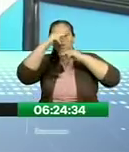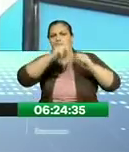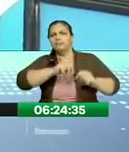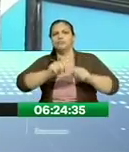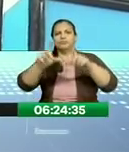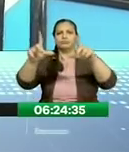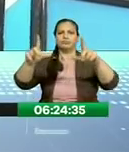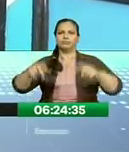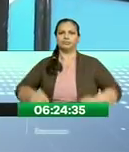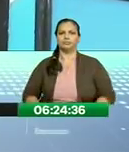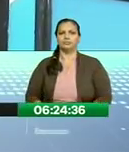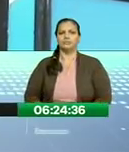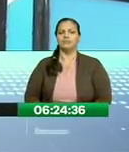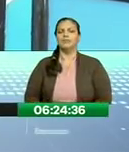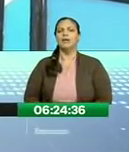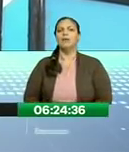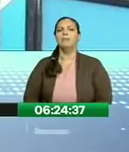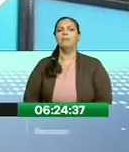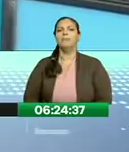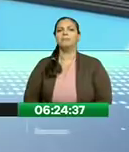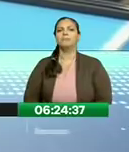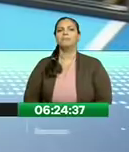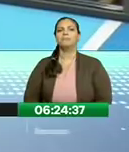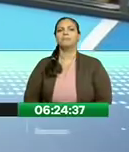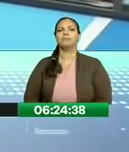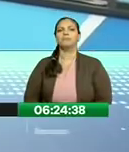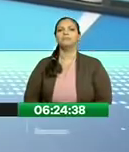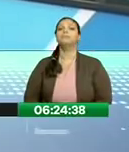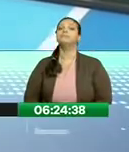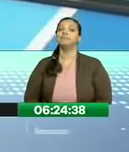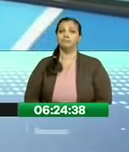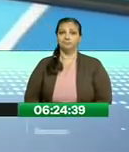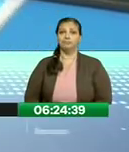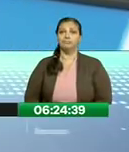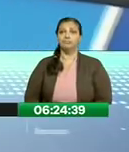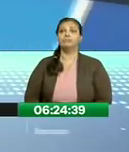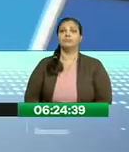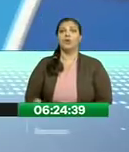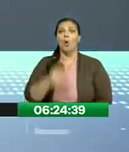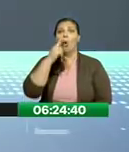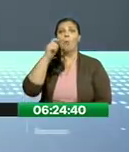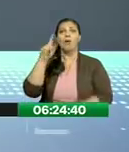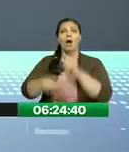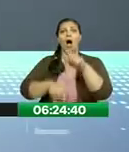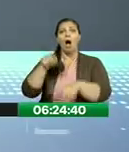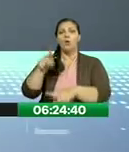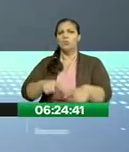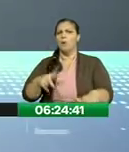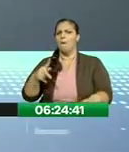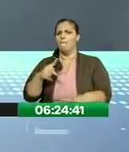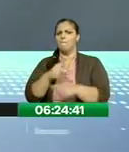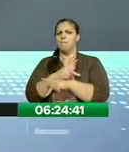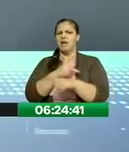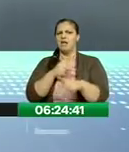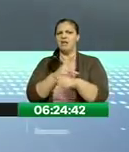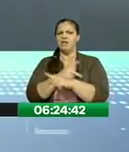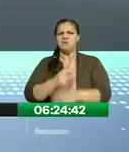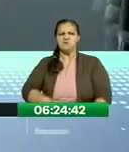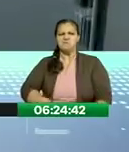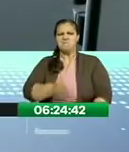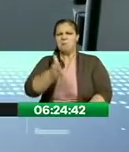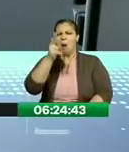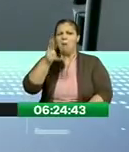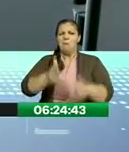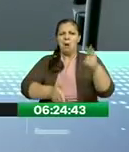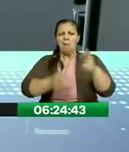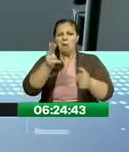protagonismo, haciéndose sentir como el guapo de la película, el criminal Papacán, y están sembrando odio, sangre en el